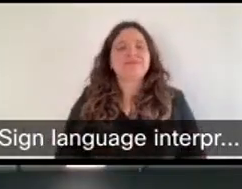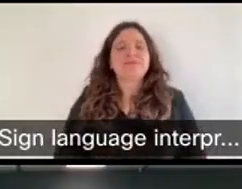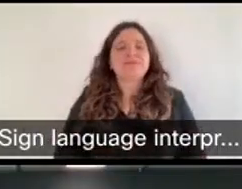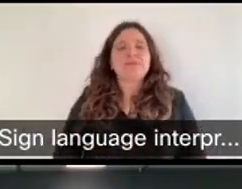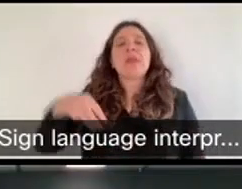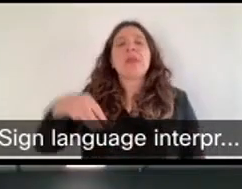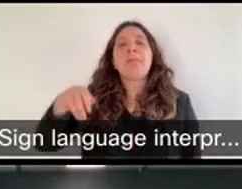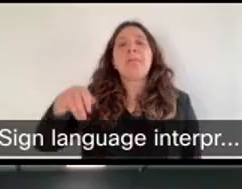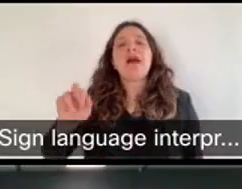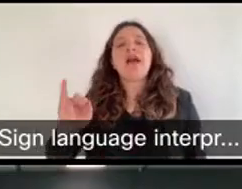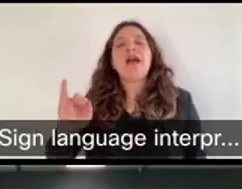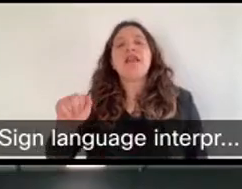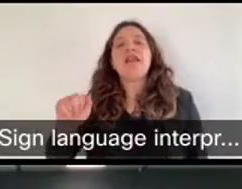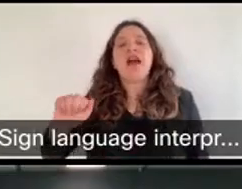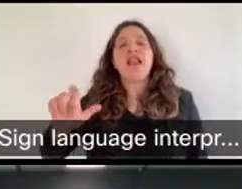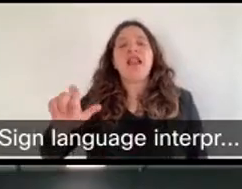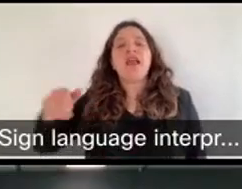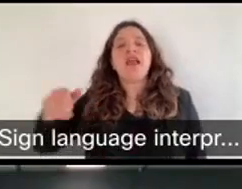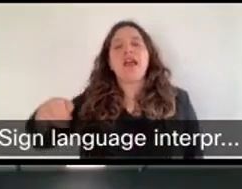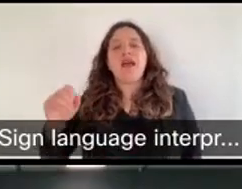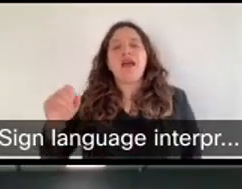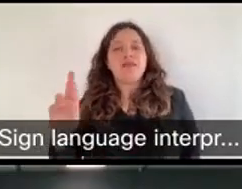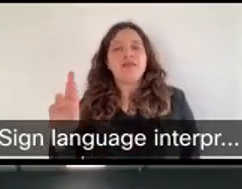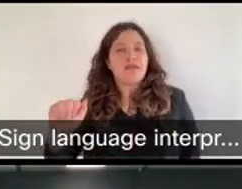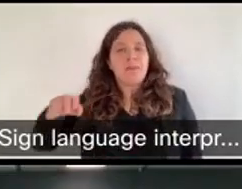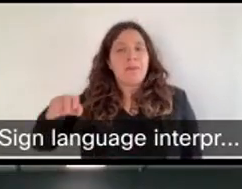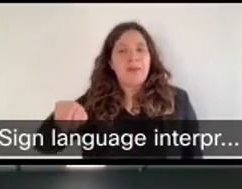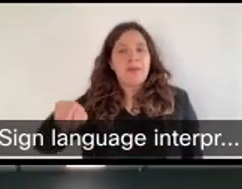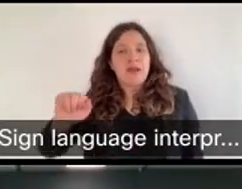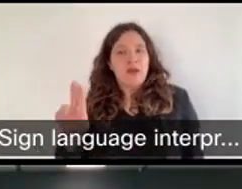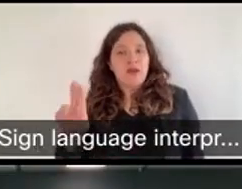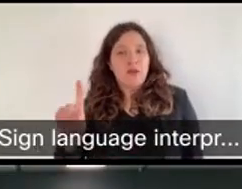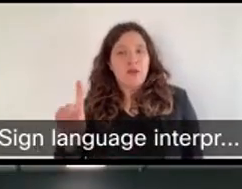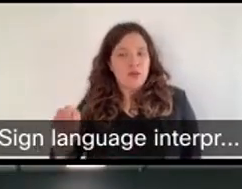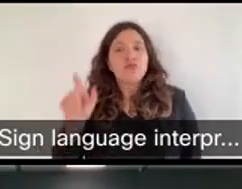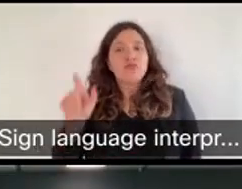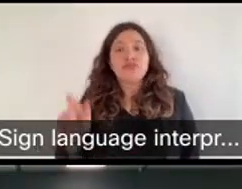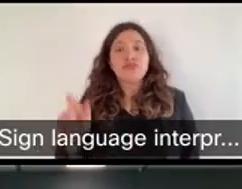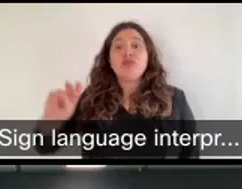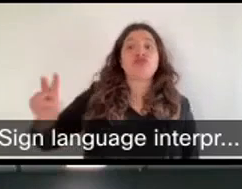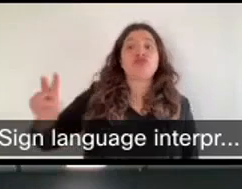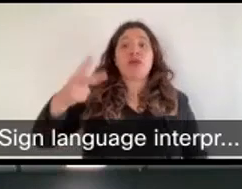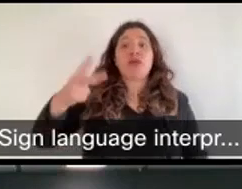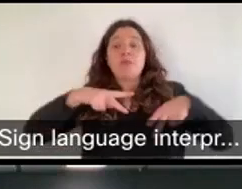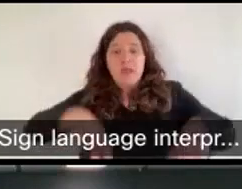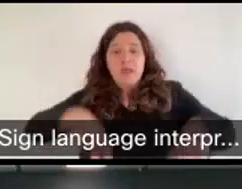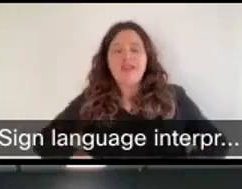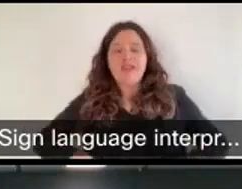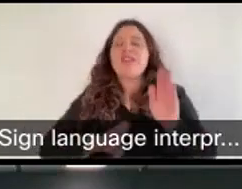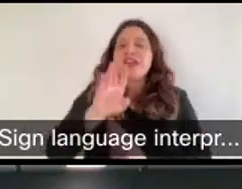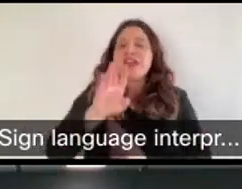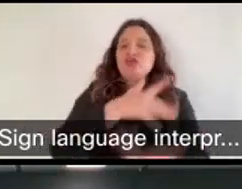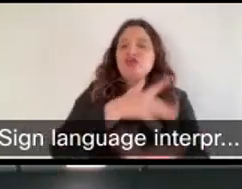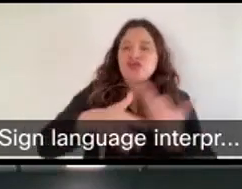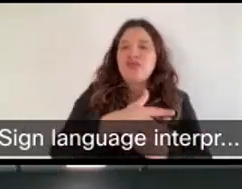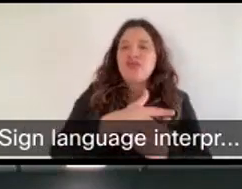María Alejandra Menaldo, viceministra de Política, Planificación y Evaluación del Ministerio de Desarrollo Social de